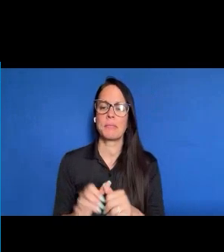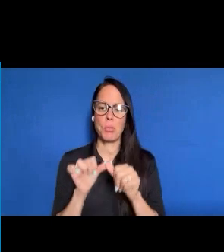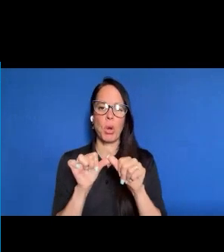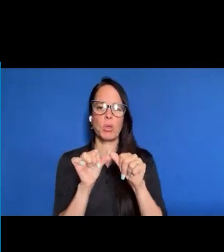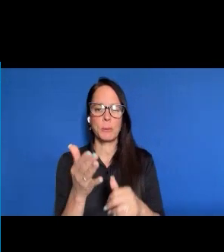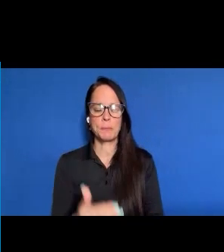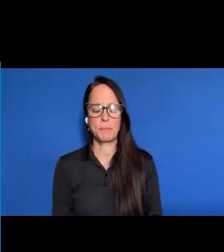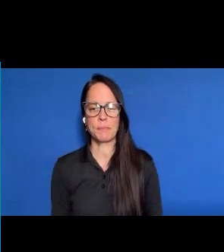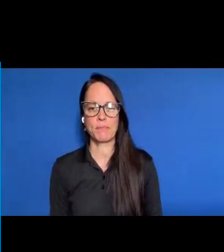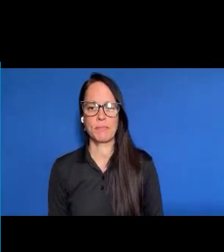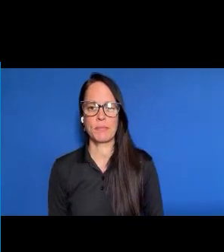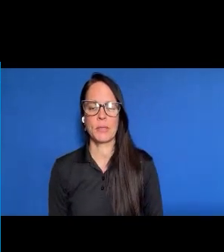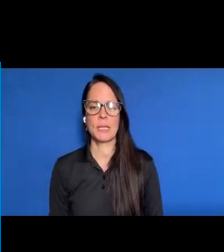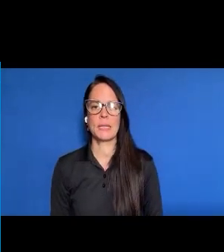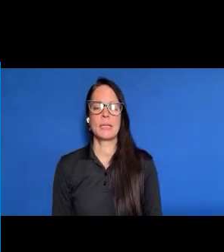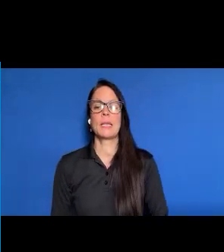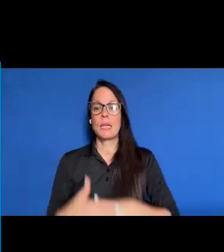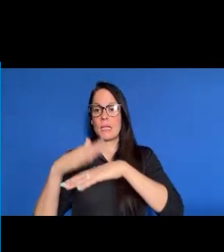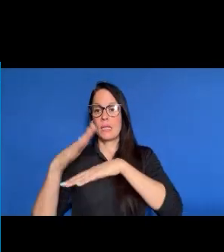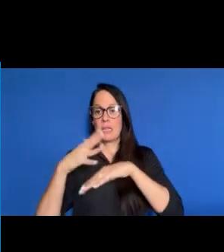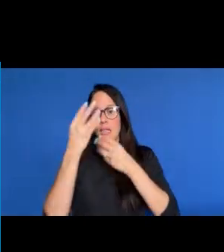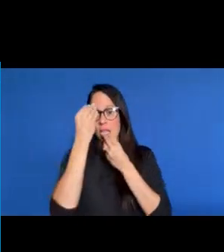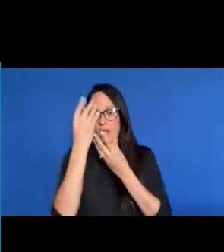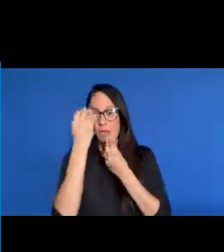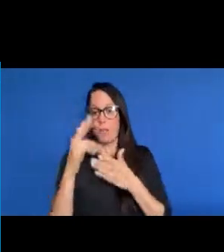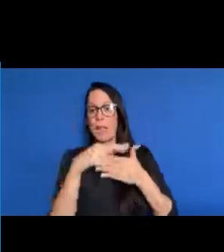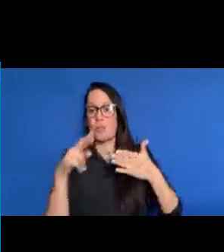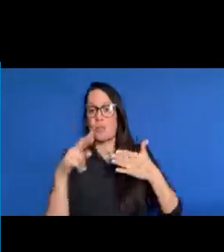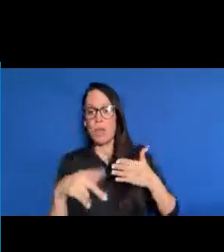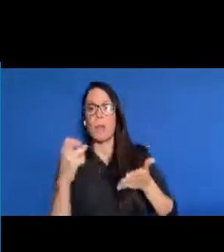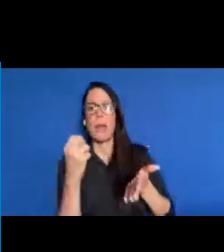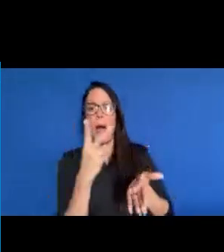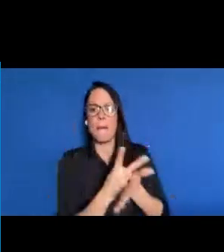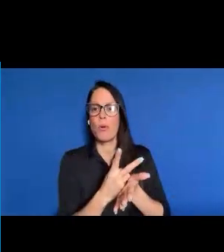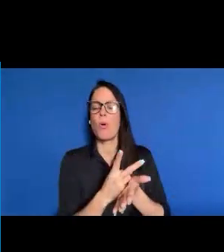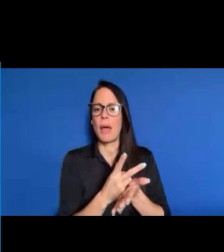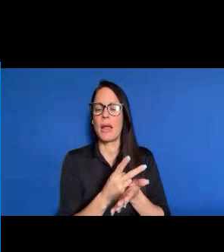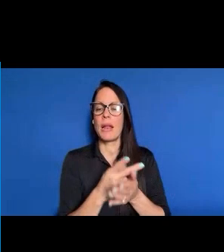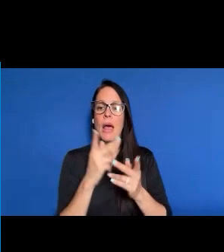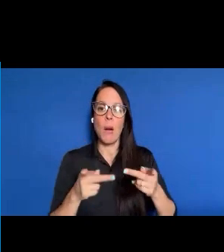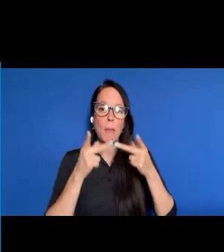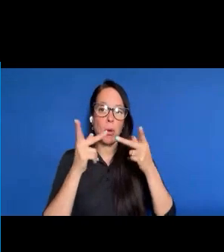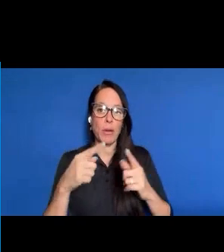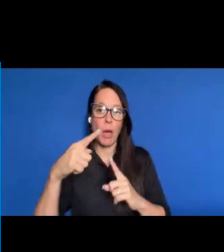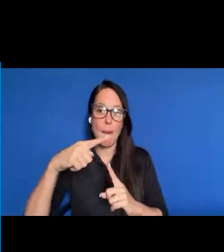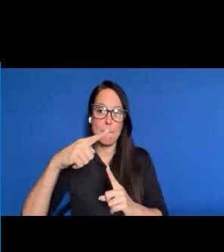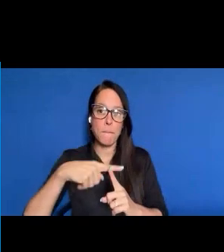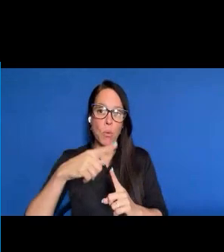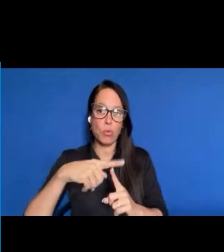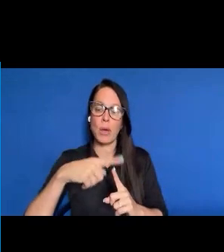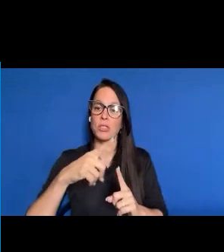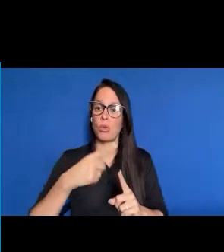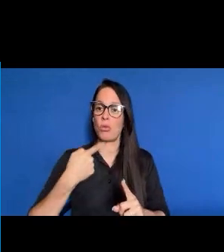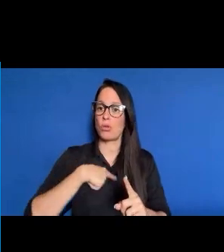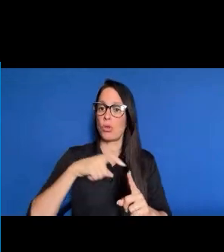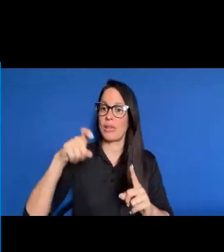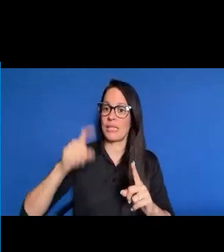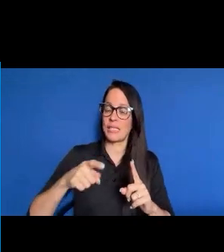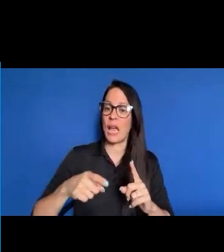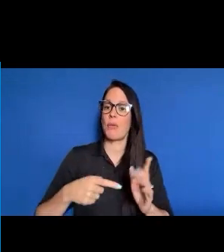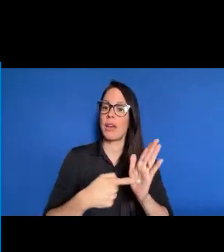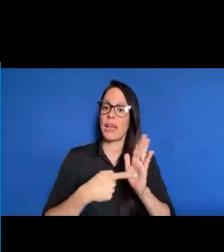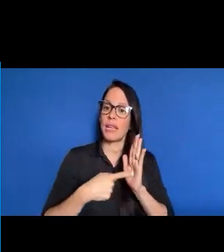¿verdad? Informe de resultado de votación para recomendar la aprobación de propuestas que obtuvieron la puntuación requerida en el proceso de evaluación por el comité. El pasado jueves,